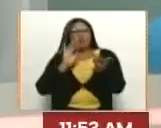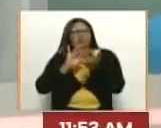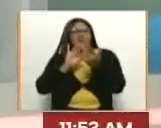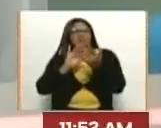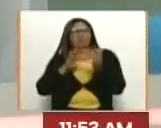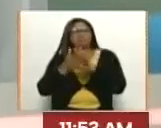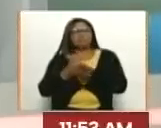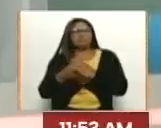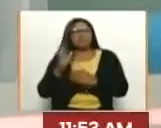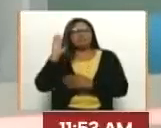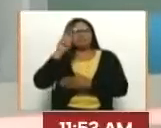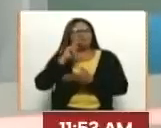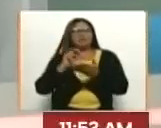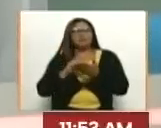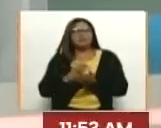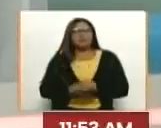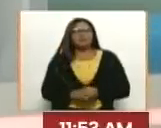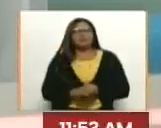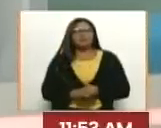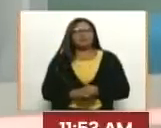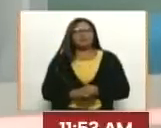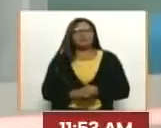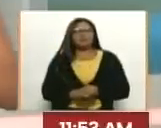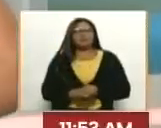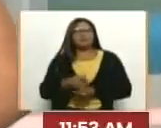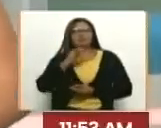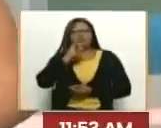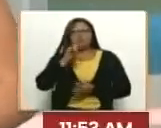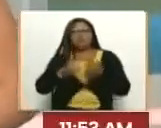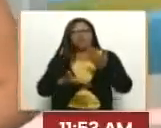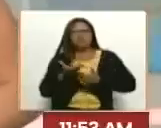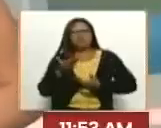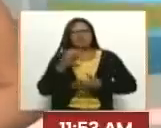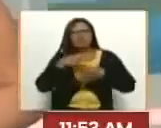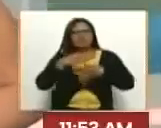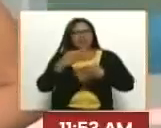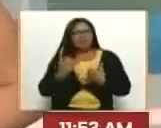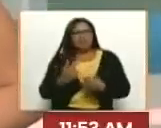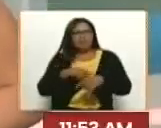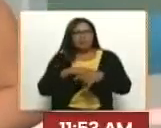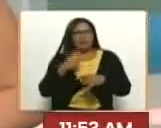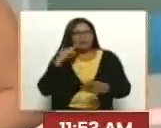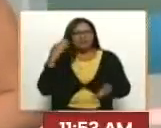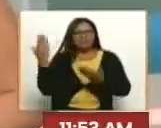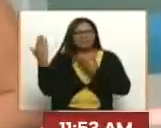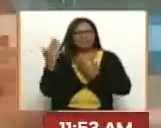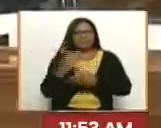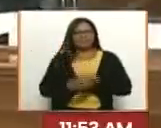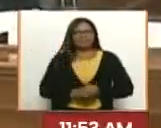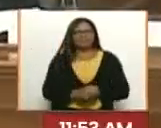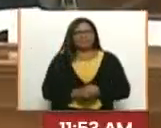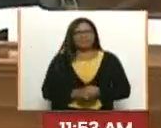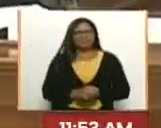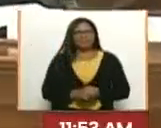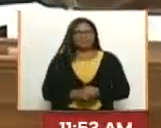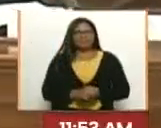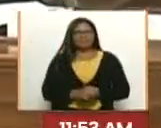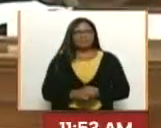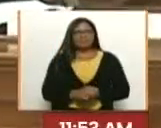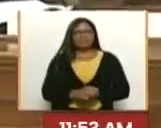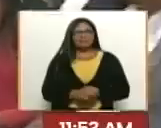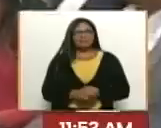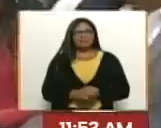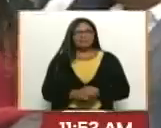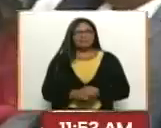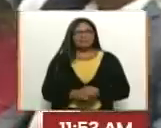tenemos que irnos rápidamente a la Asamblea Nacional. Ahí está Mariana Mata Dugarte con información importante de interés a esta hora. Mariana, ¿cómo estás? Buen día, adelante, te escuchamos.